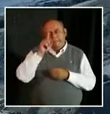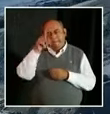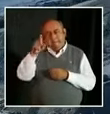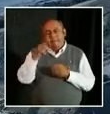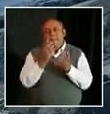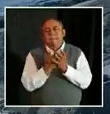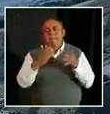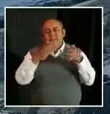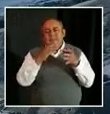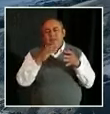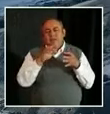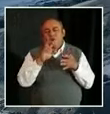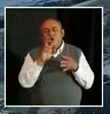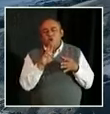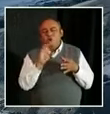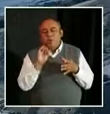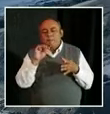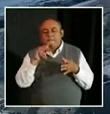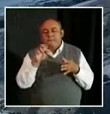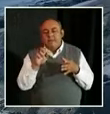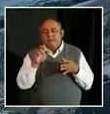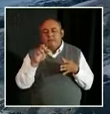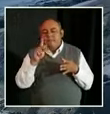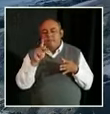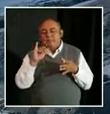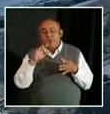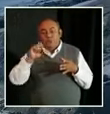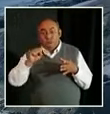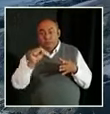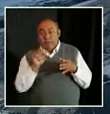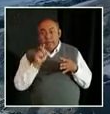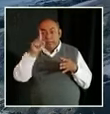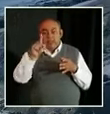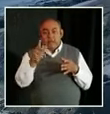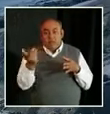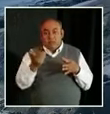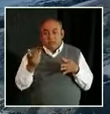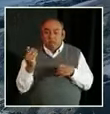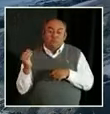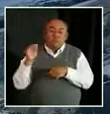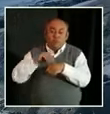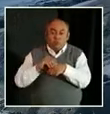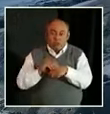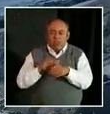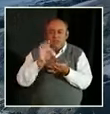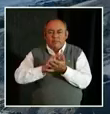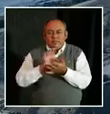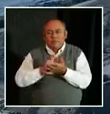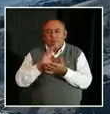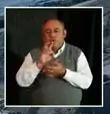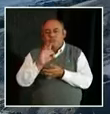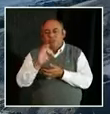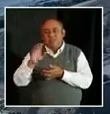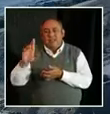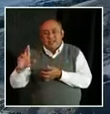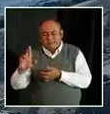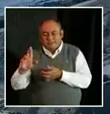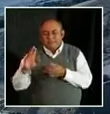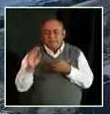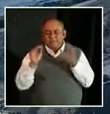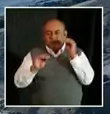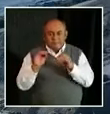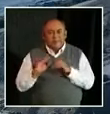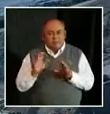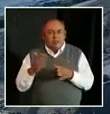con CCR. La presa Rompepicos fue la primera obra con CCR que se hizo en Nuevo León hace pues ya más de 20 años,